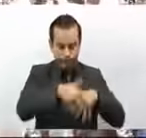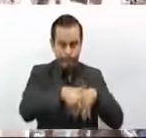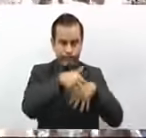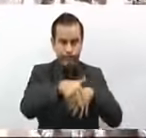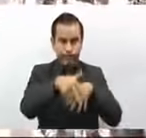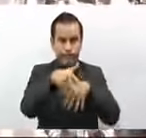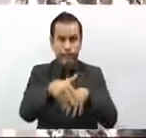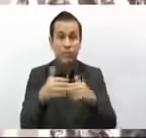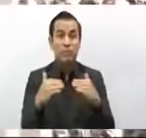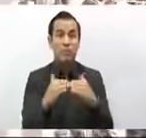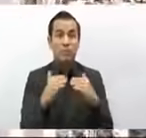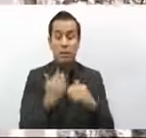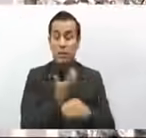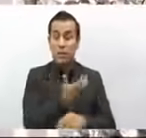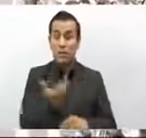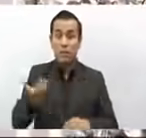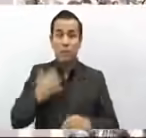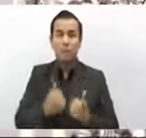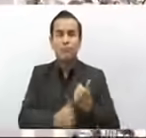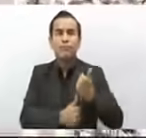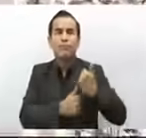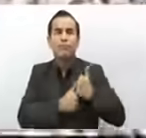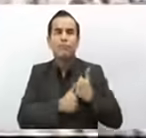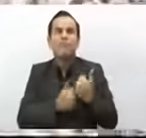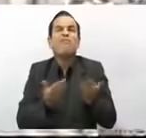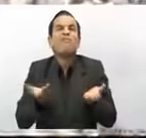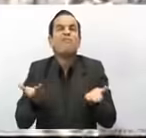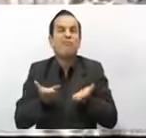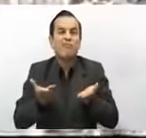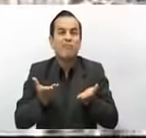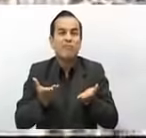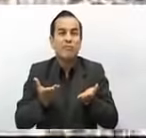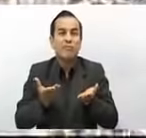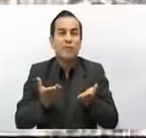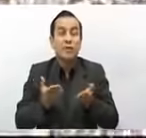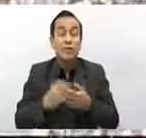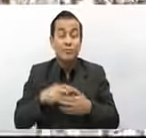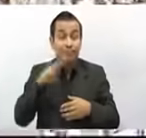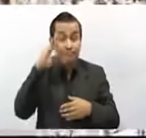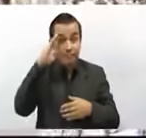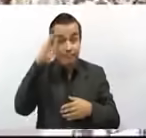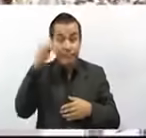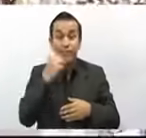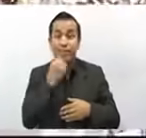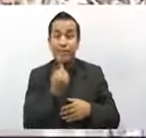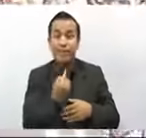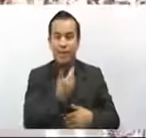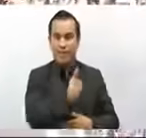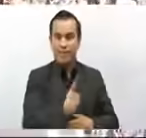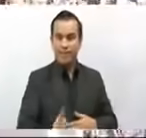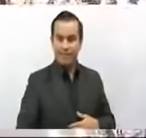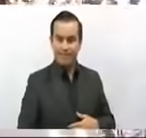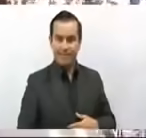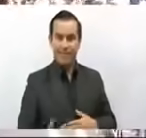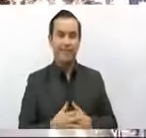comandos y destacamentos militares, quienes realizan el respectivo saludo a la tribuna presidencial.